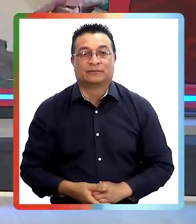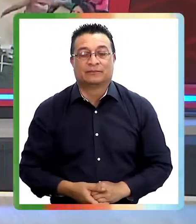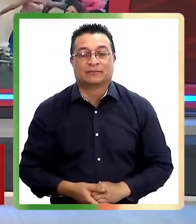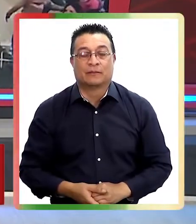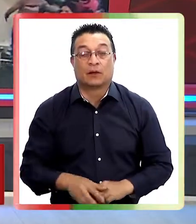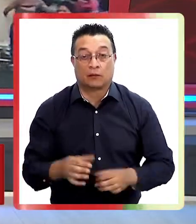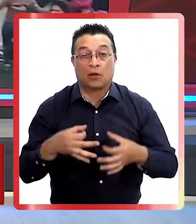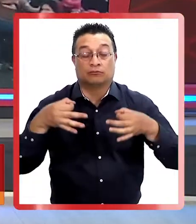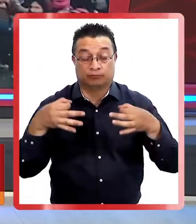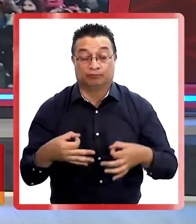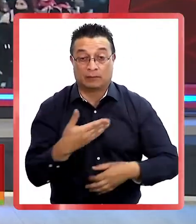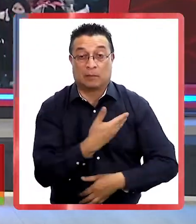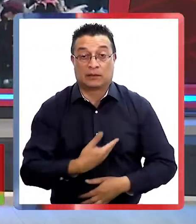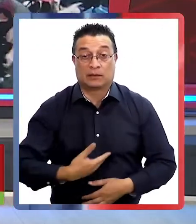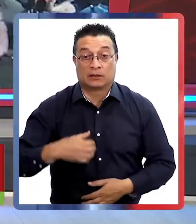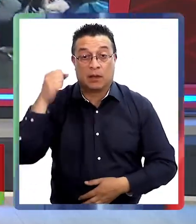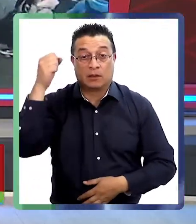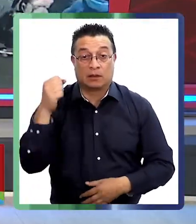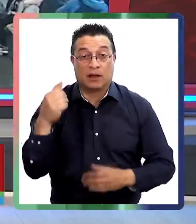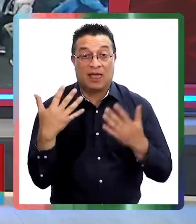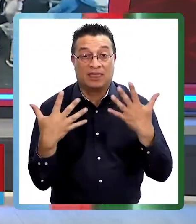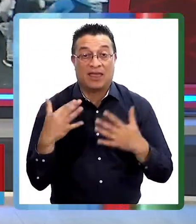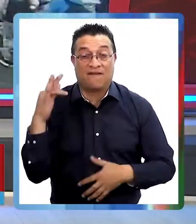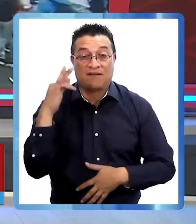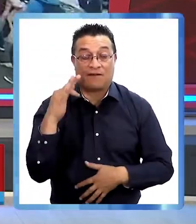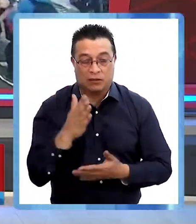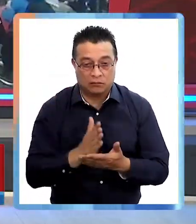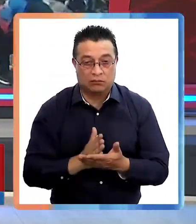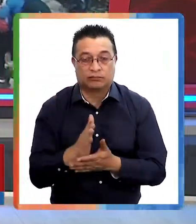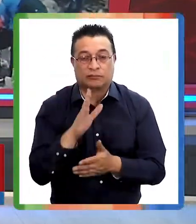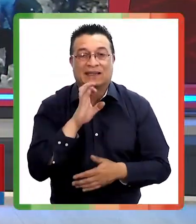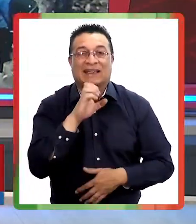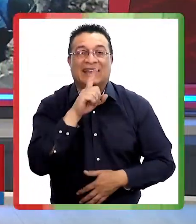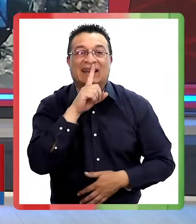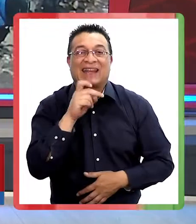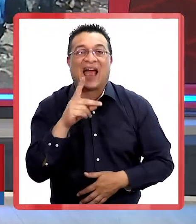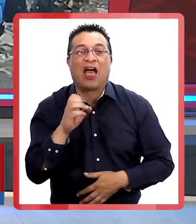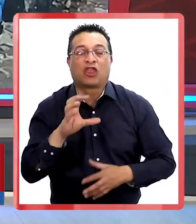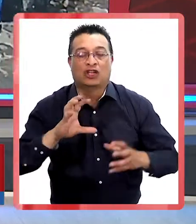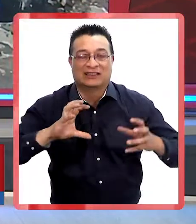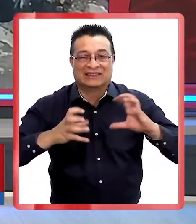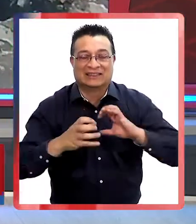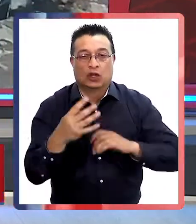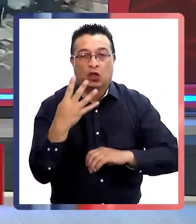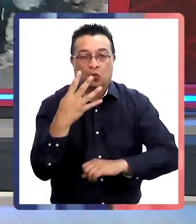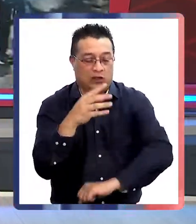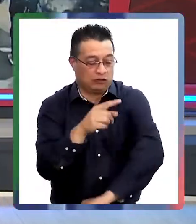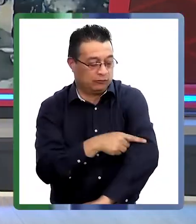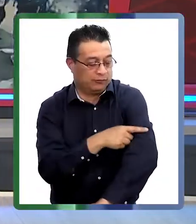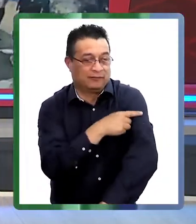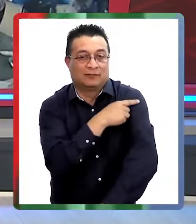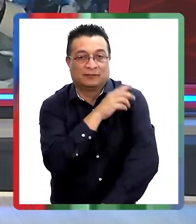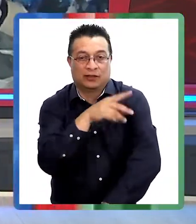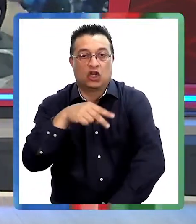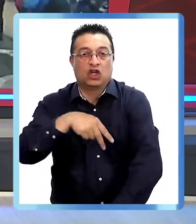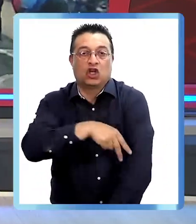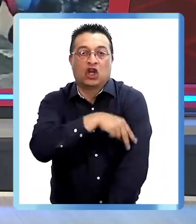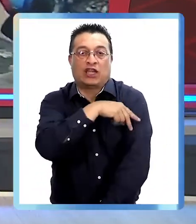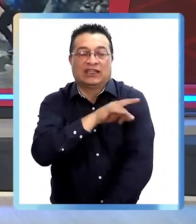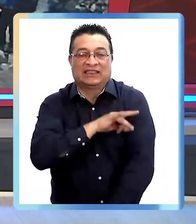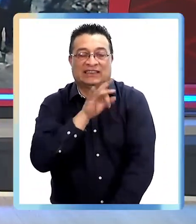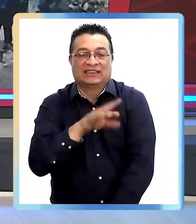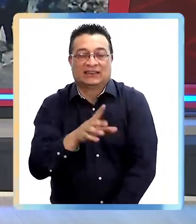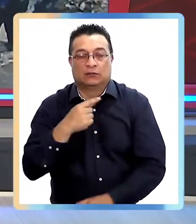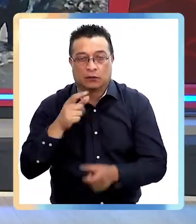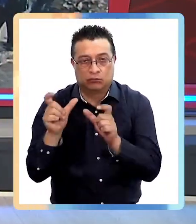Lo confirmó el presidente Piñera. Desde el 10 de febrero está vigente el estado de excepción en 4 provincias del norte del país para reforzar